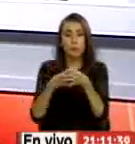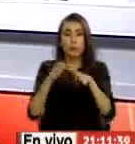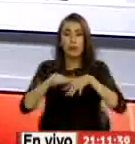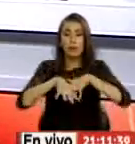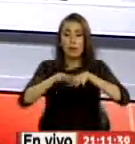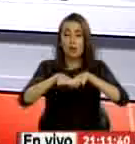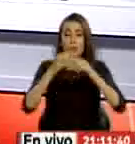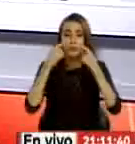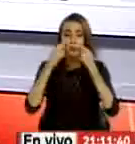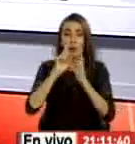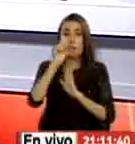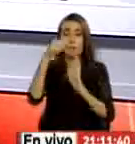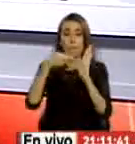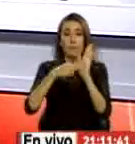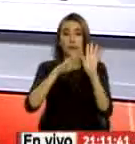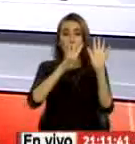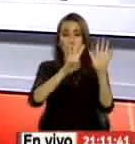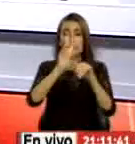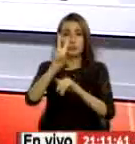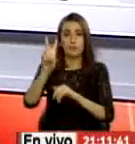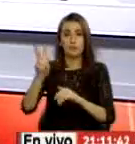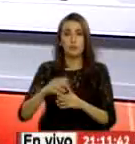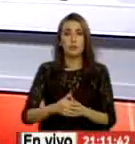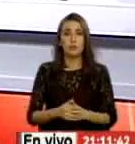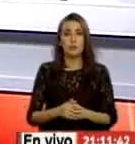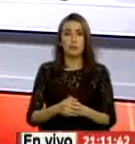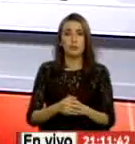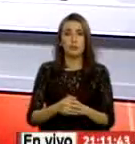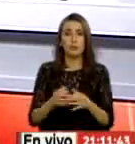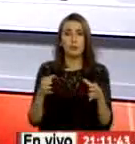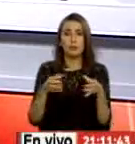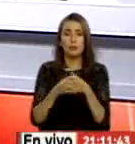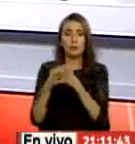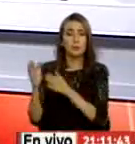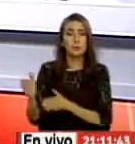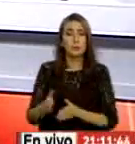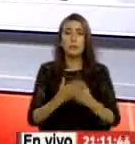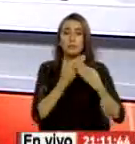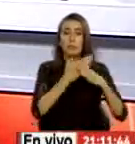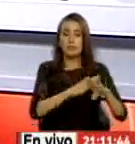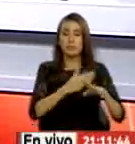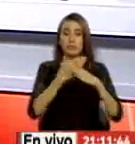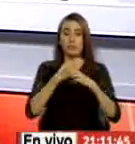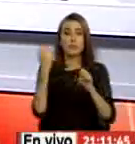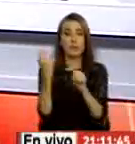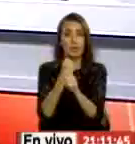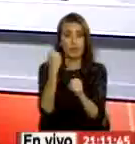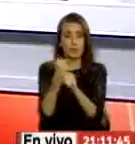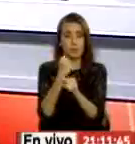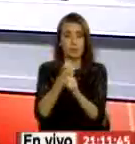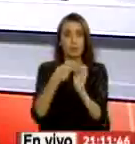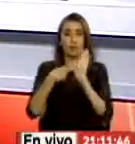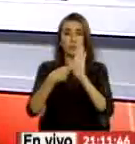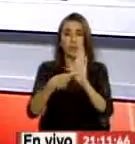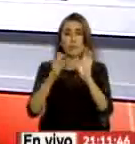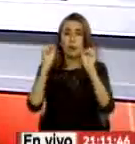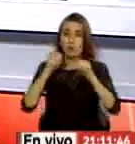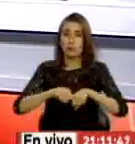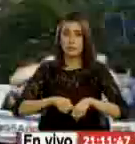de 1922. El mandatario aseguró que el gobierno defiende los derechos laborales y sindicales de los